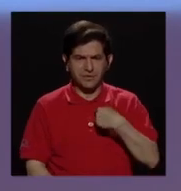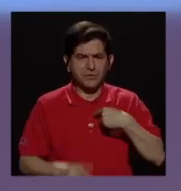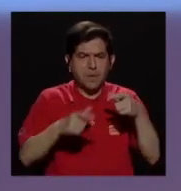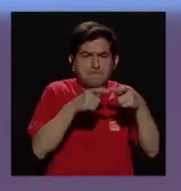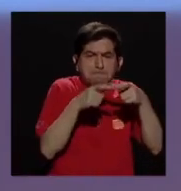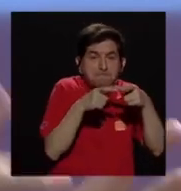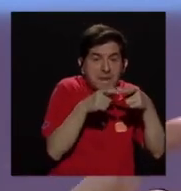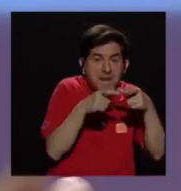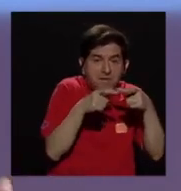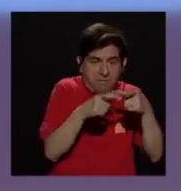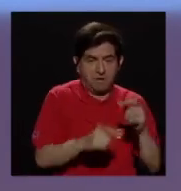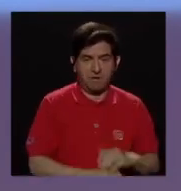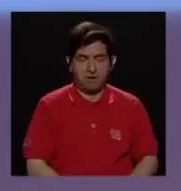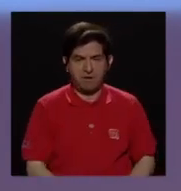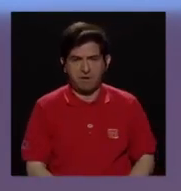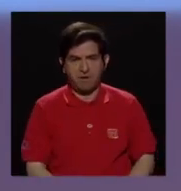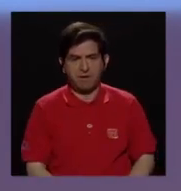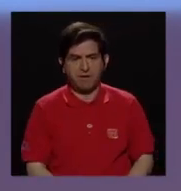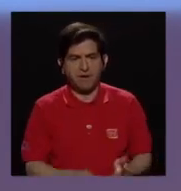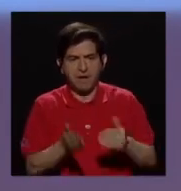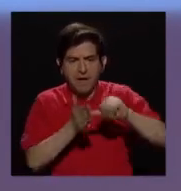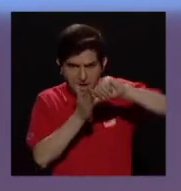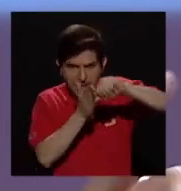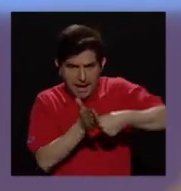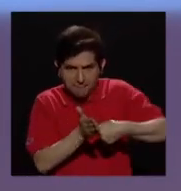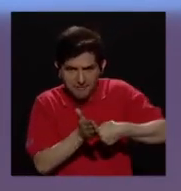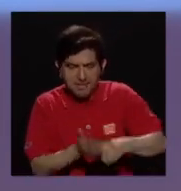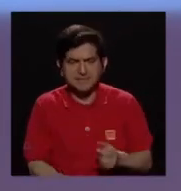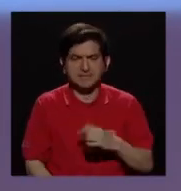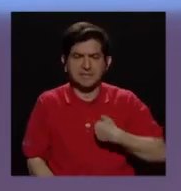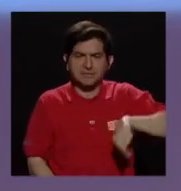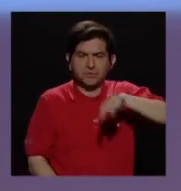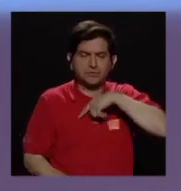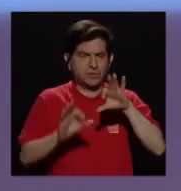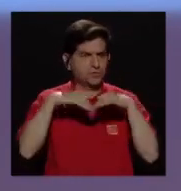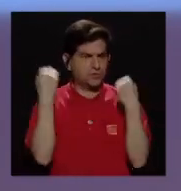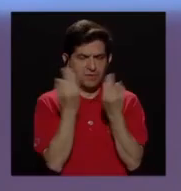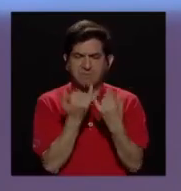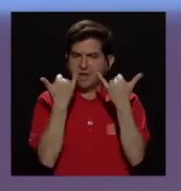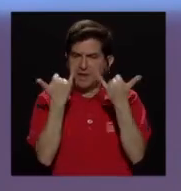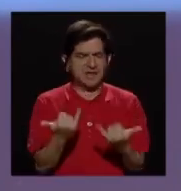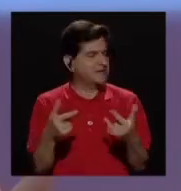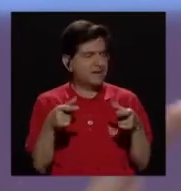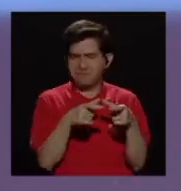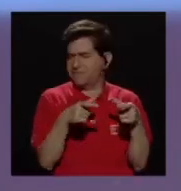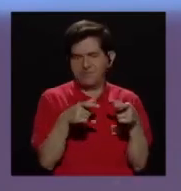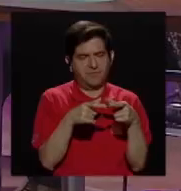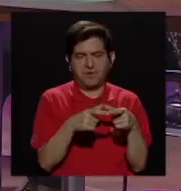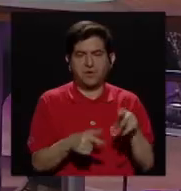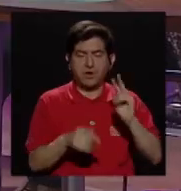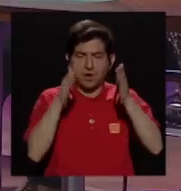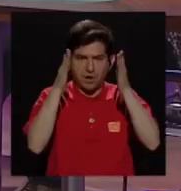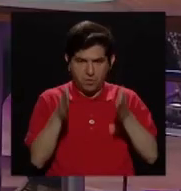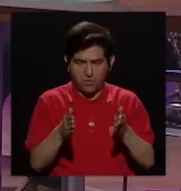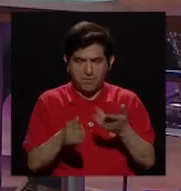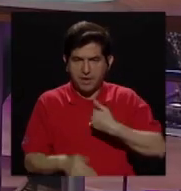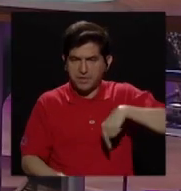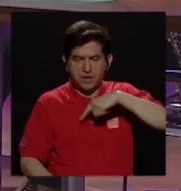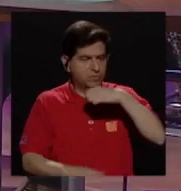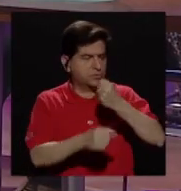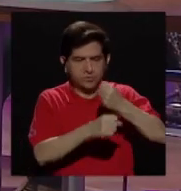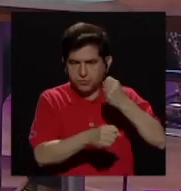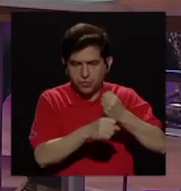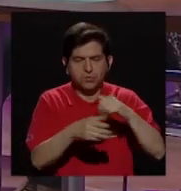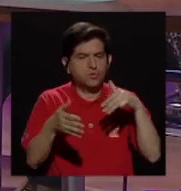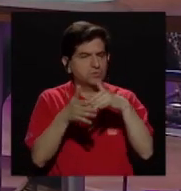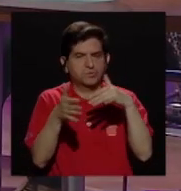minoría. Y aquí quiero enfatizar, cuando somos familia ya no somos minoría. Sí. Y cuando somos compañeros y compañeras de trabajo